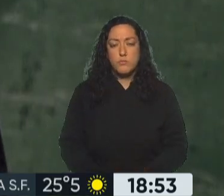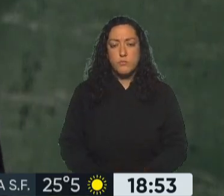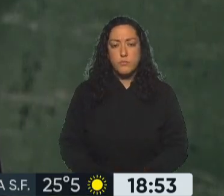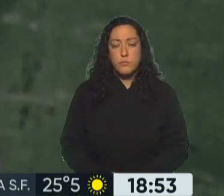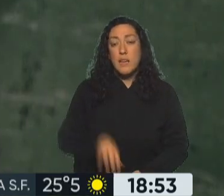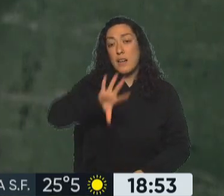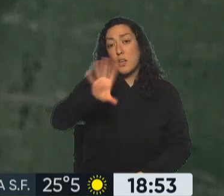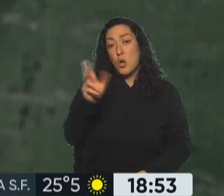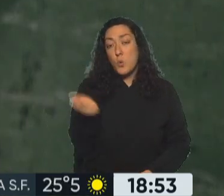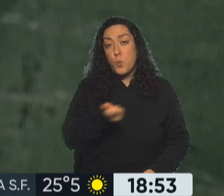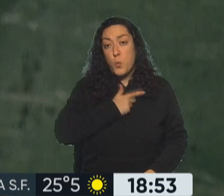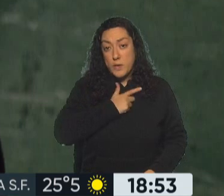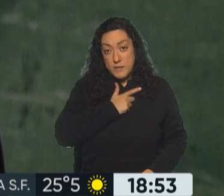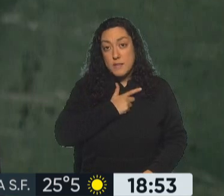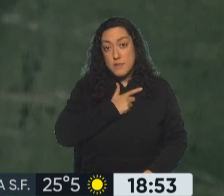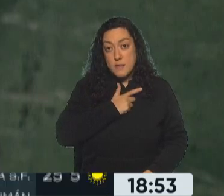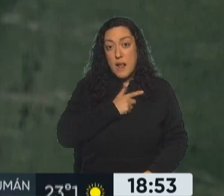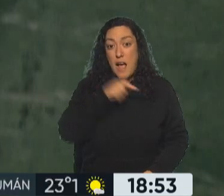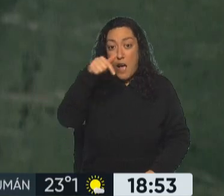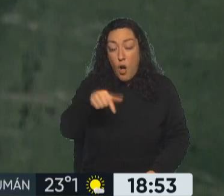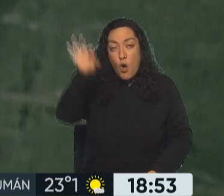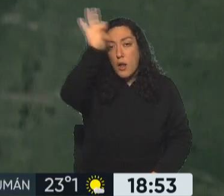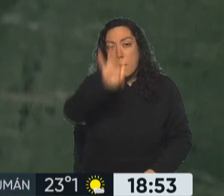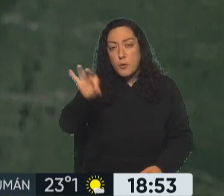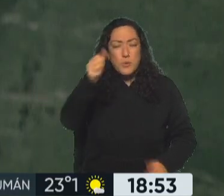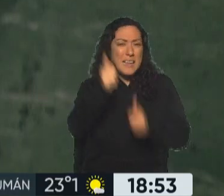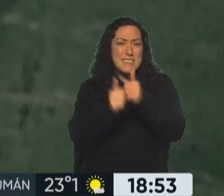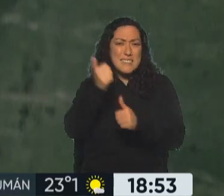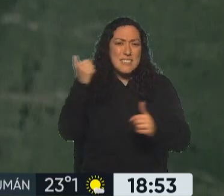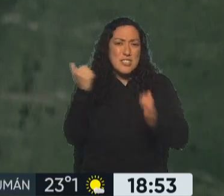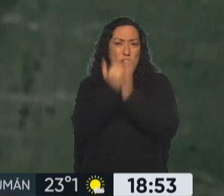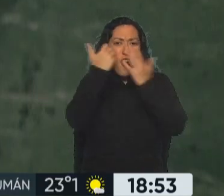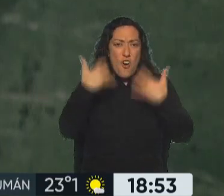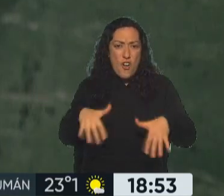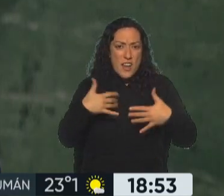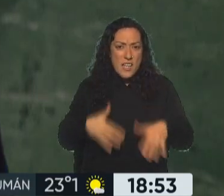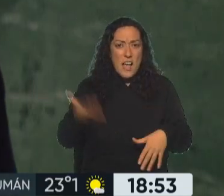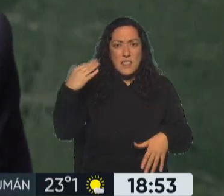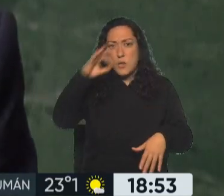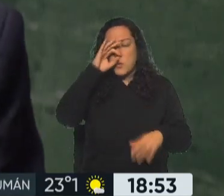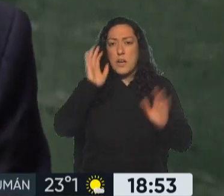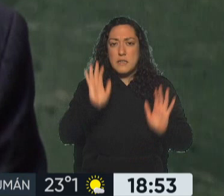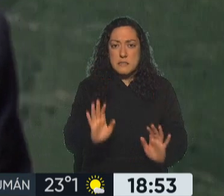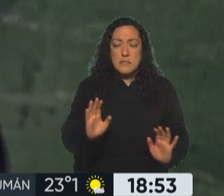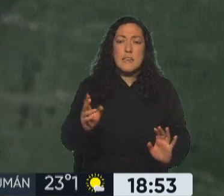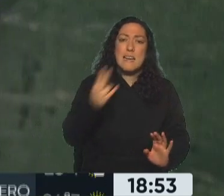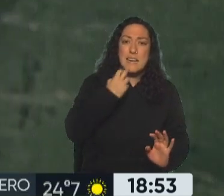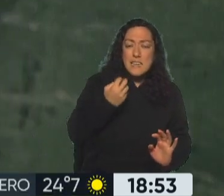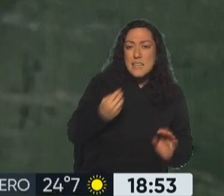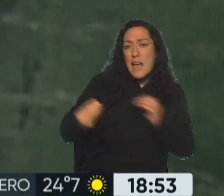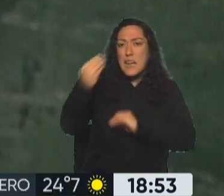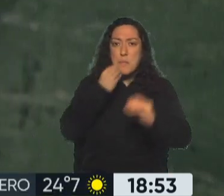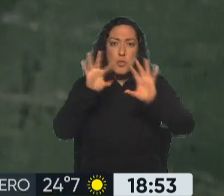Nuestra región se encuentra frente a una oportunidad histórica. Cuenta con la energía y los alimentos que el mundo